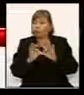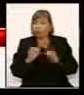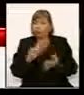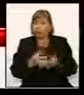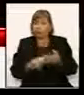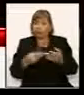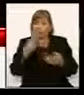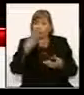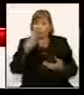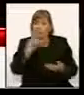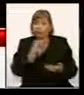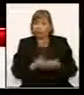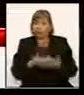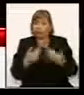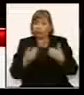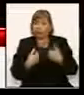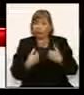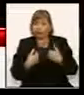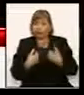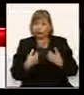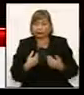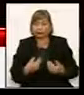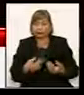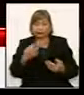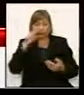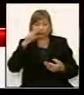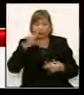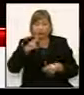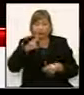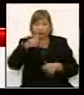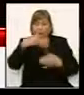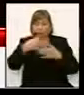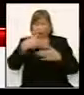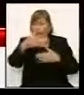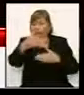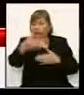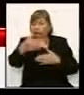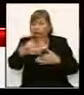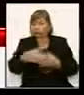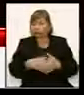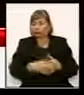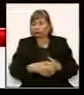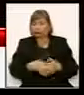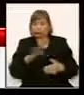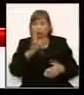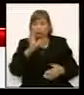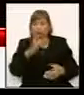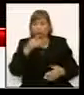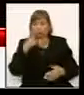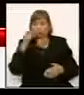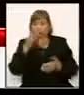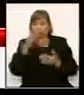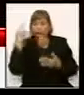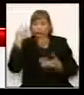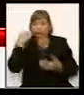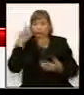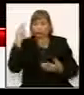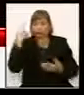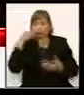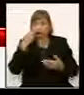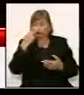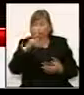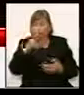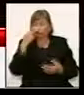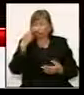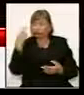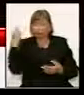podamos mirar y tener una visión hacia adelante. No se trata de dejar mirar atrás. Hay que mirar